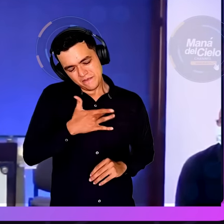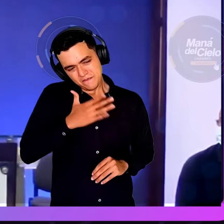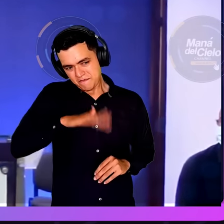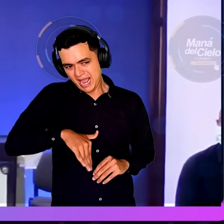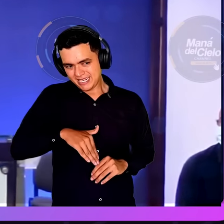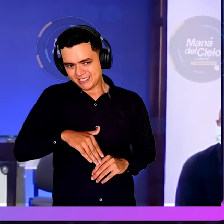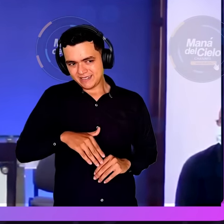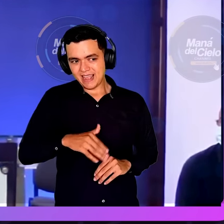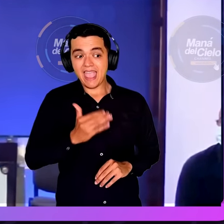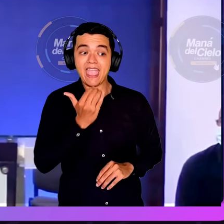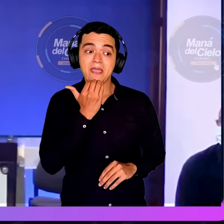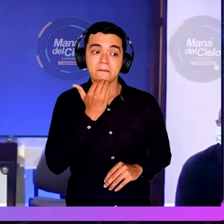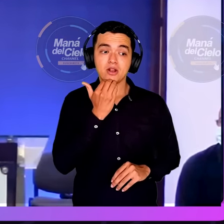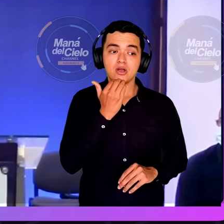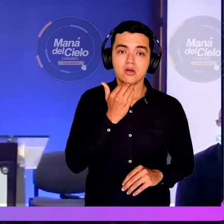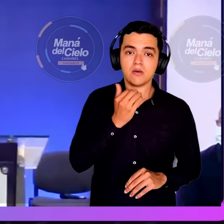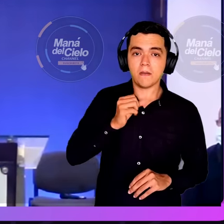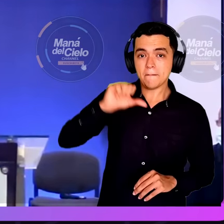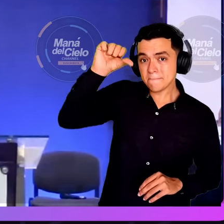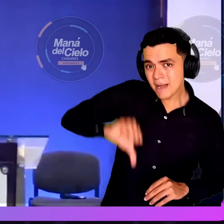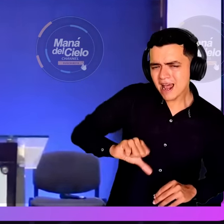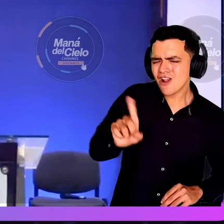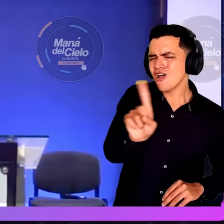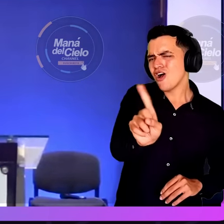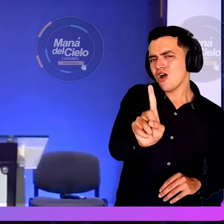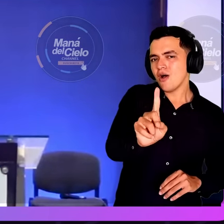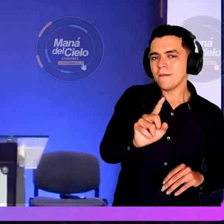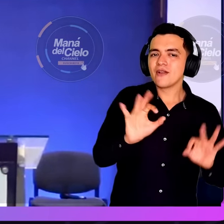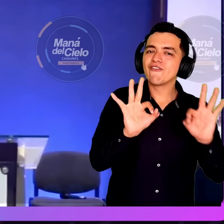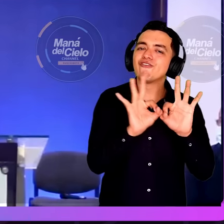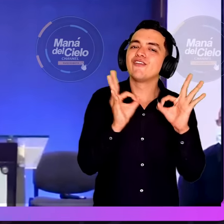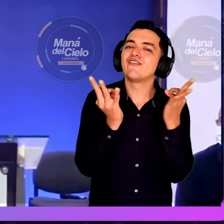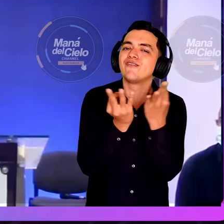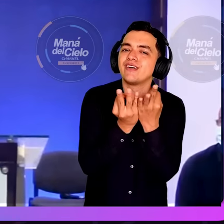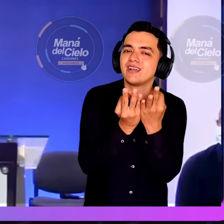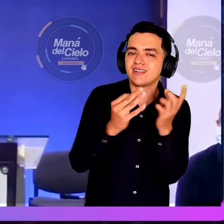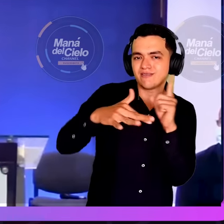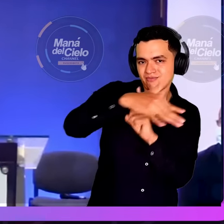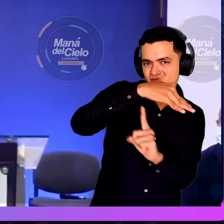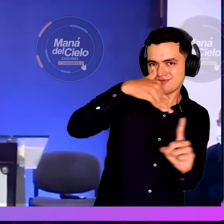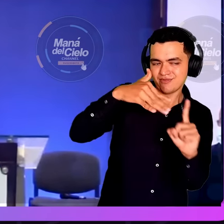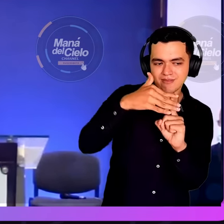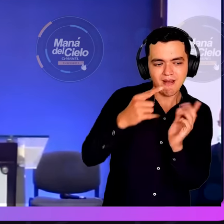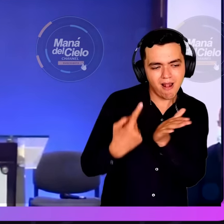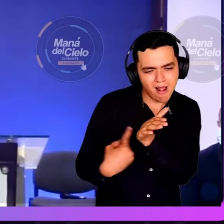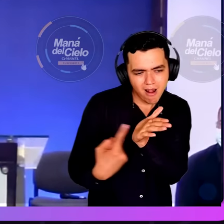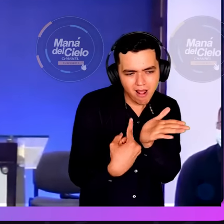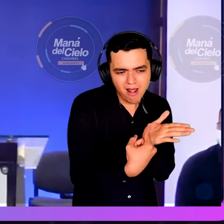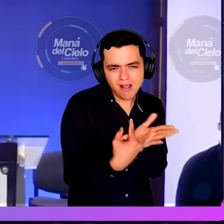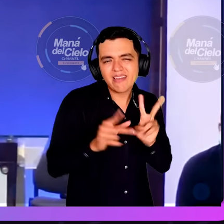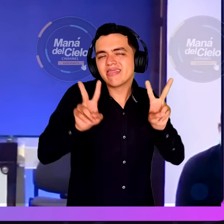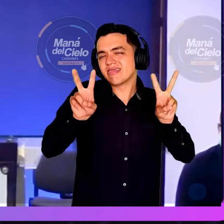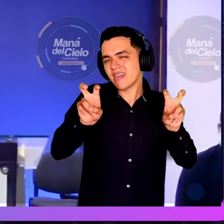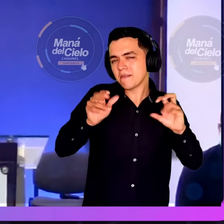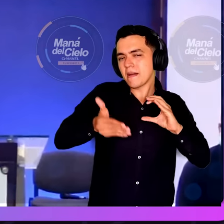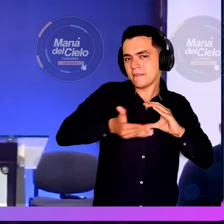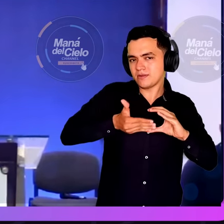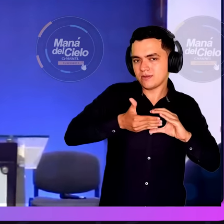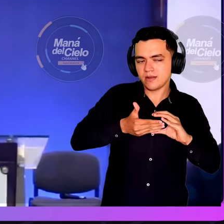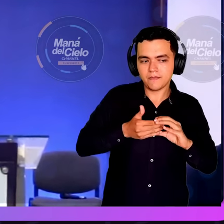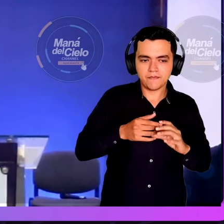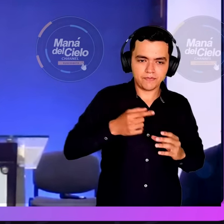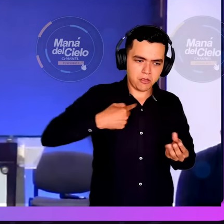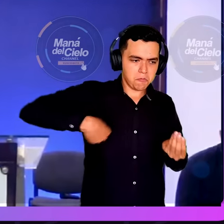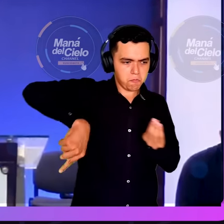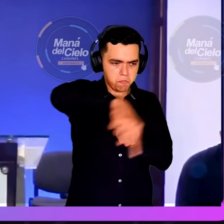y vamos a ver quién tiene la razón. Porque aquí no se trata de pronto de que, o más bien, no se trata de que quien